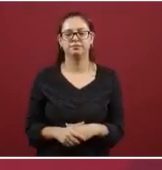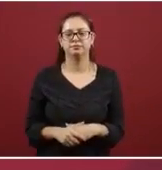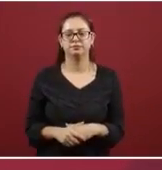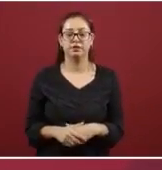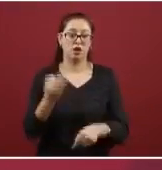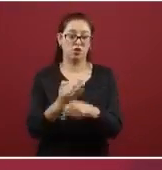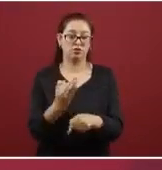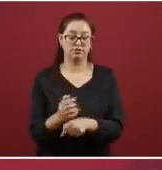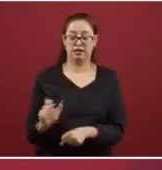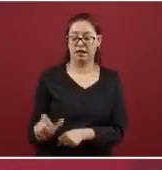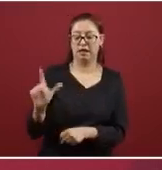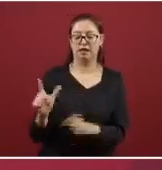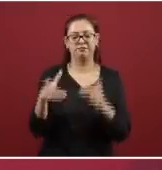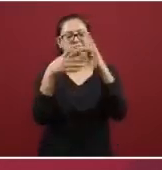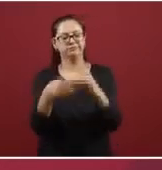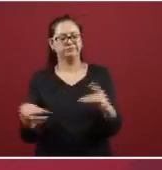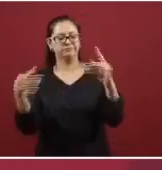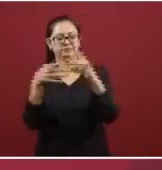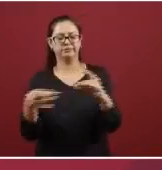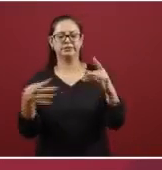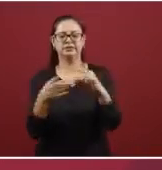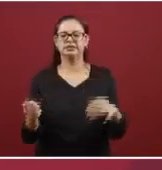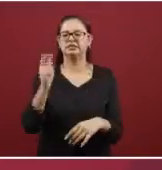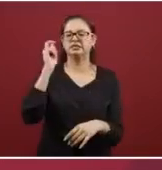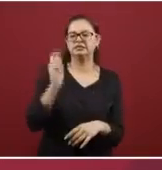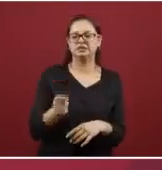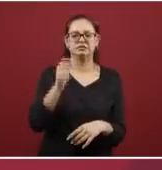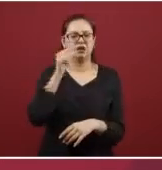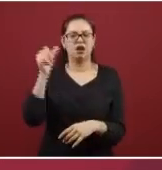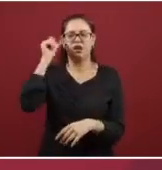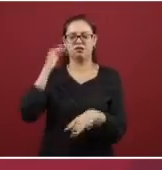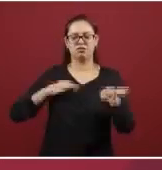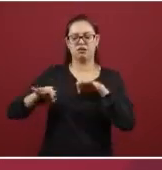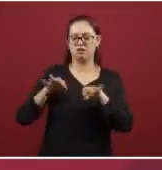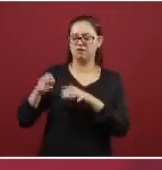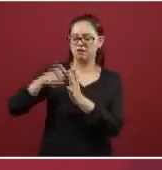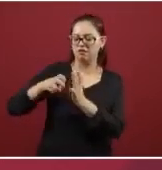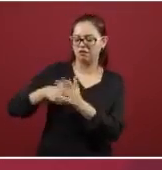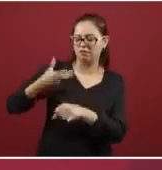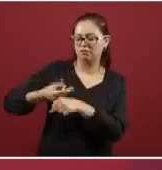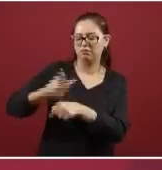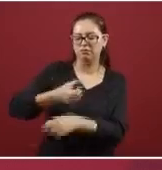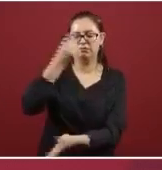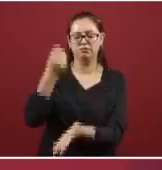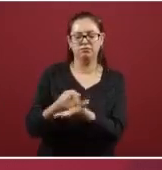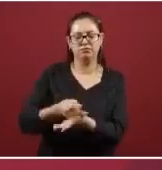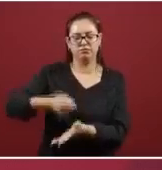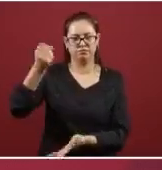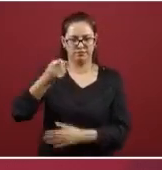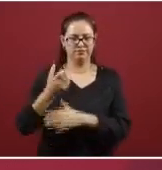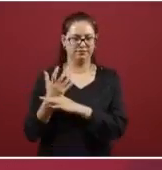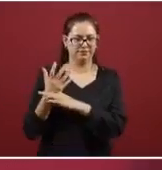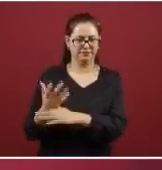la importancia que tiene lo que se aprobó el día de ayer, la reforma